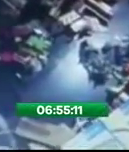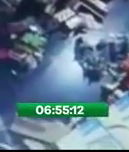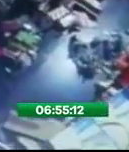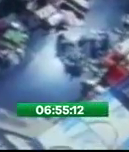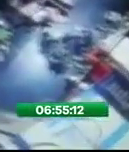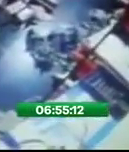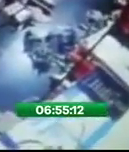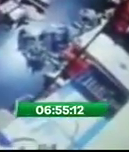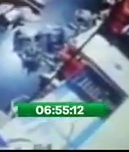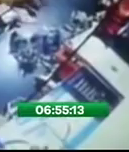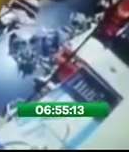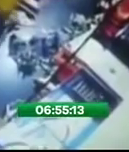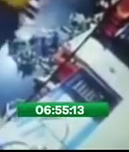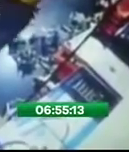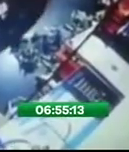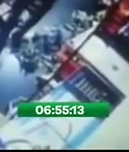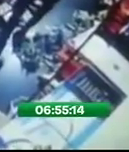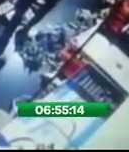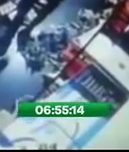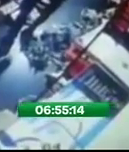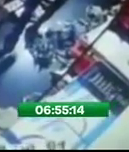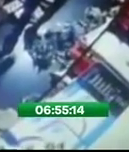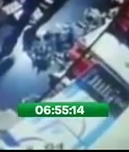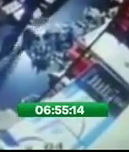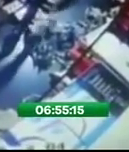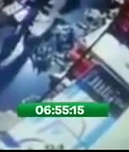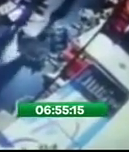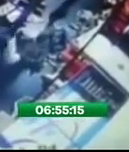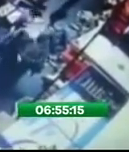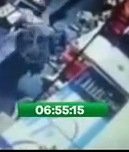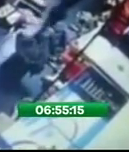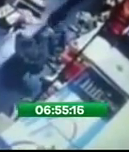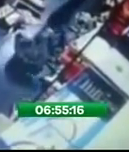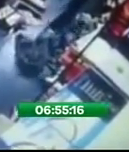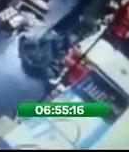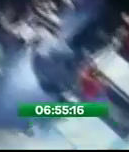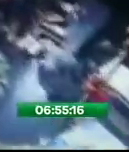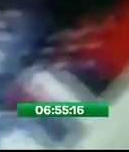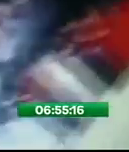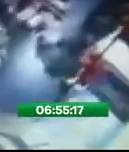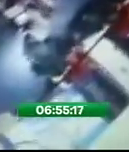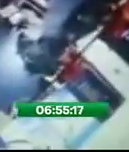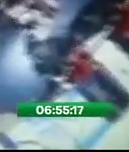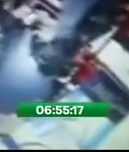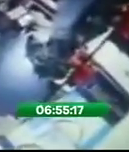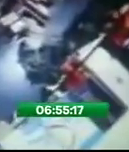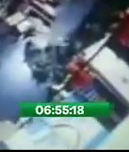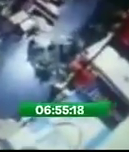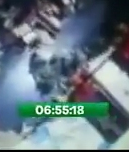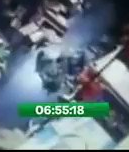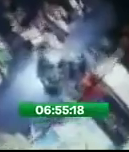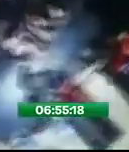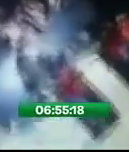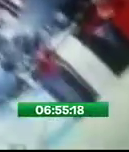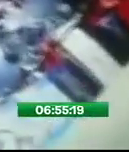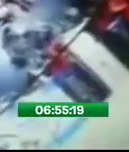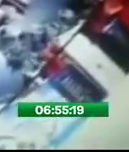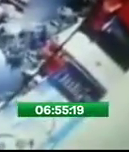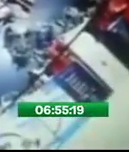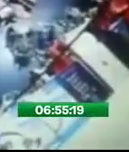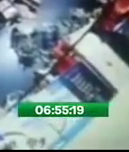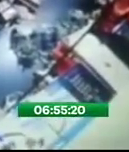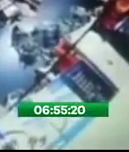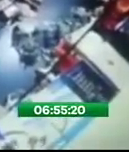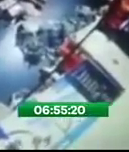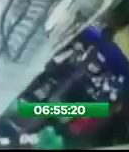6:55 de la mañana con 55. Ahí están los malditos, miren. Asalto en el empalme. Y se tapa la cara con la camiseta. ¿Sí? Con la camiseta,